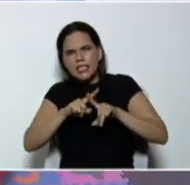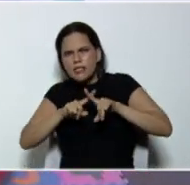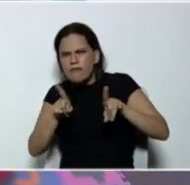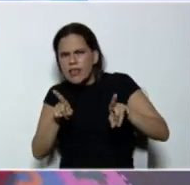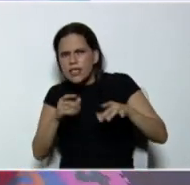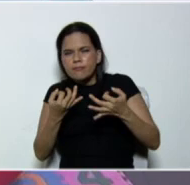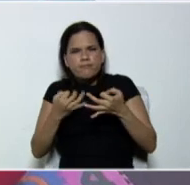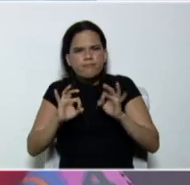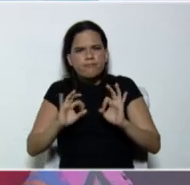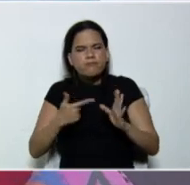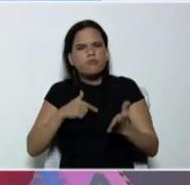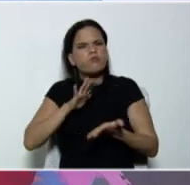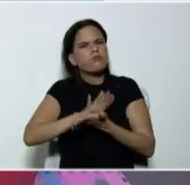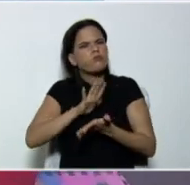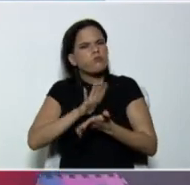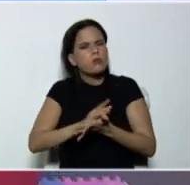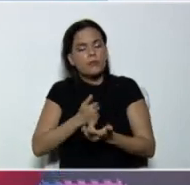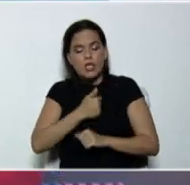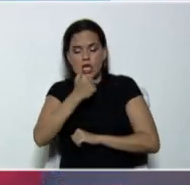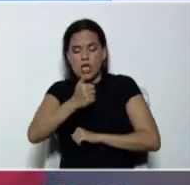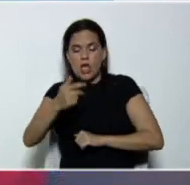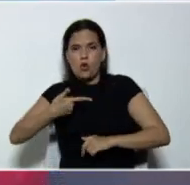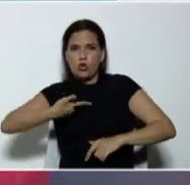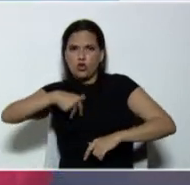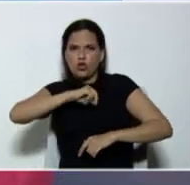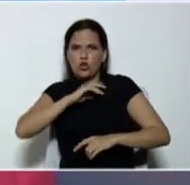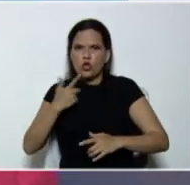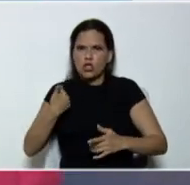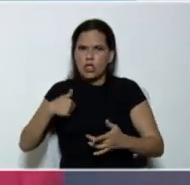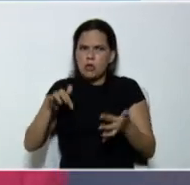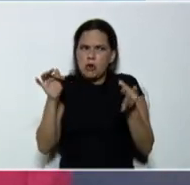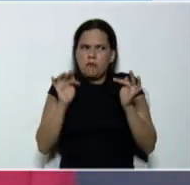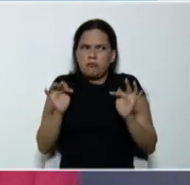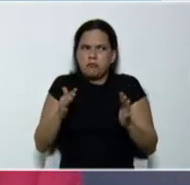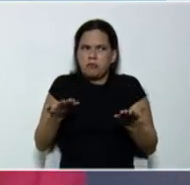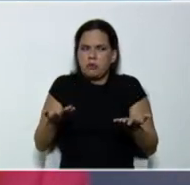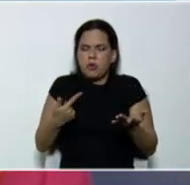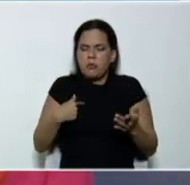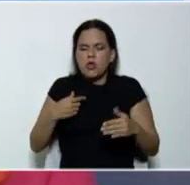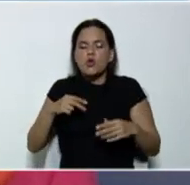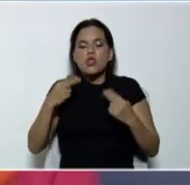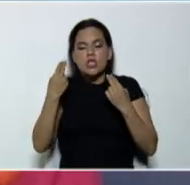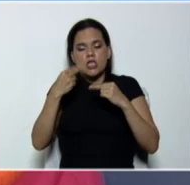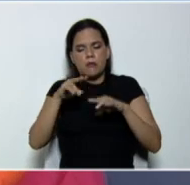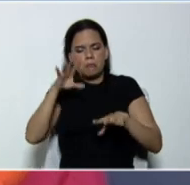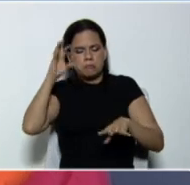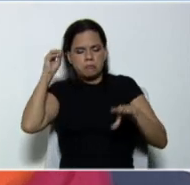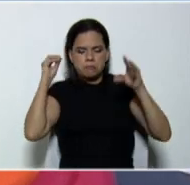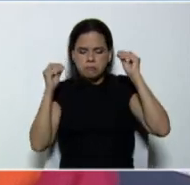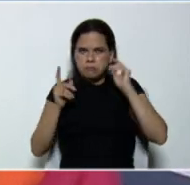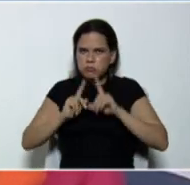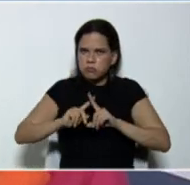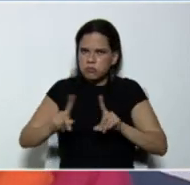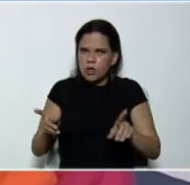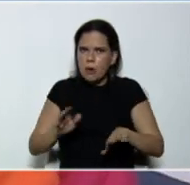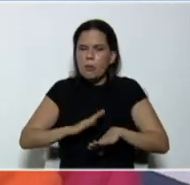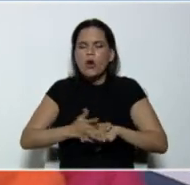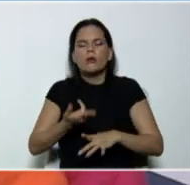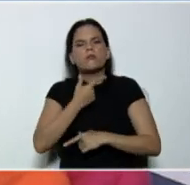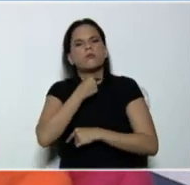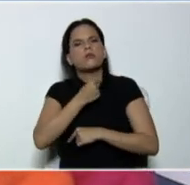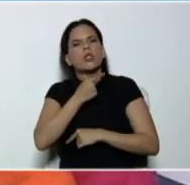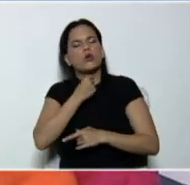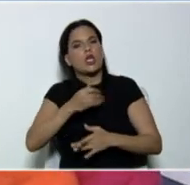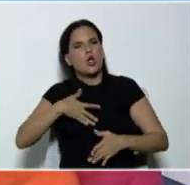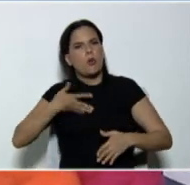eso que tranquilos y tranquilas, cada uno de nosotros tiene un estilo, un modo y un ritmo de aprendizaje distinto y por eso me gusta que